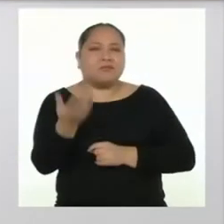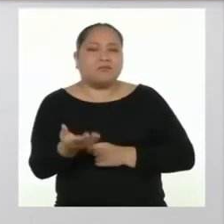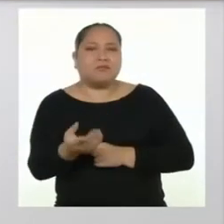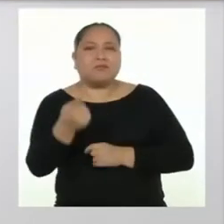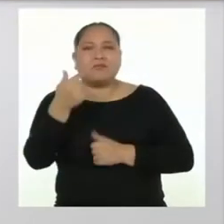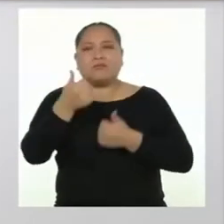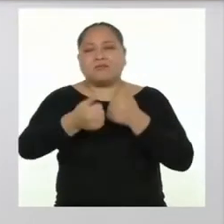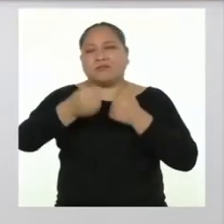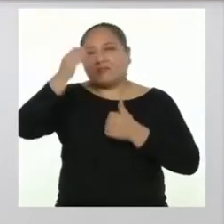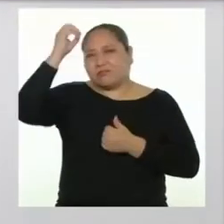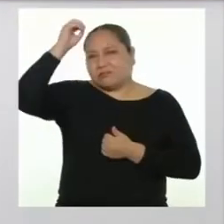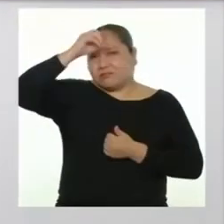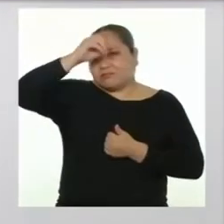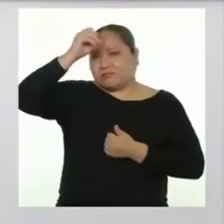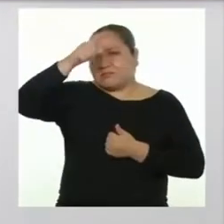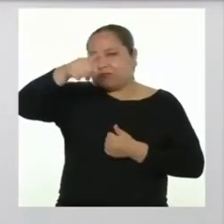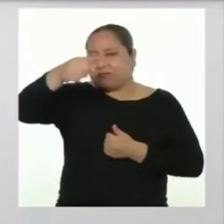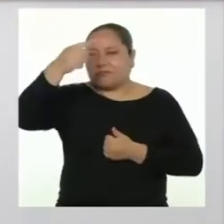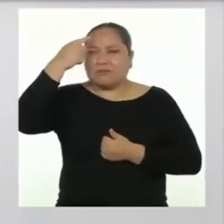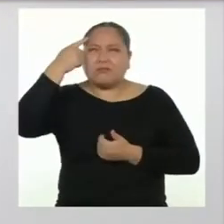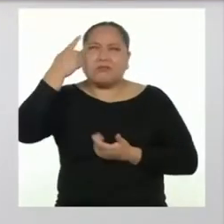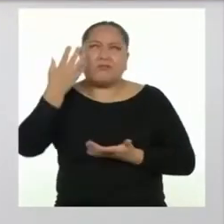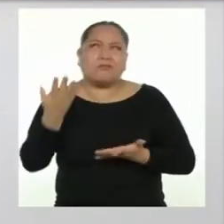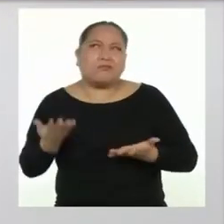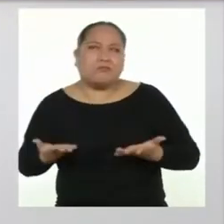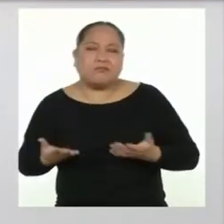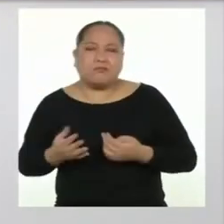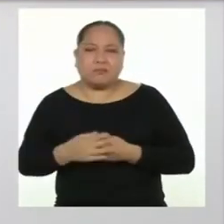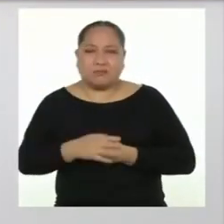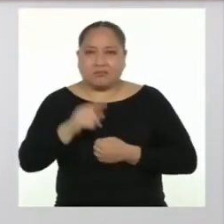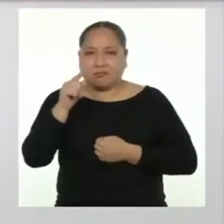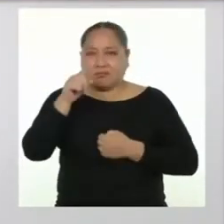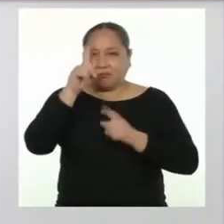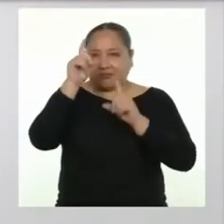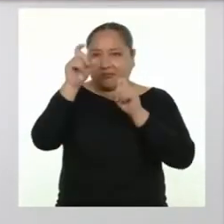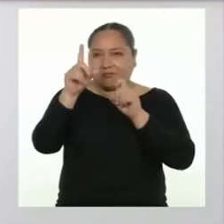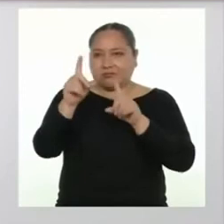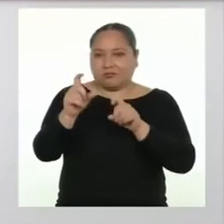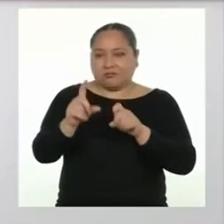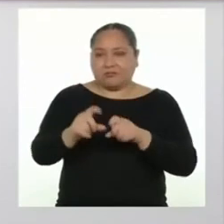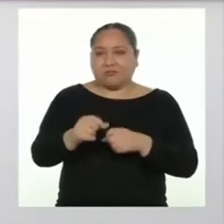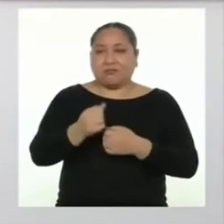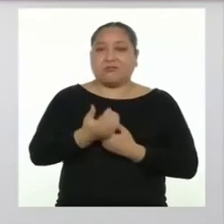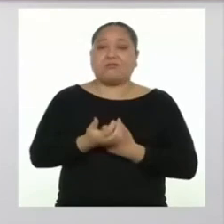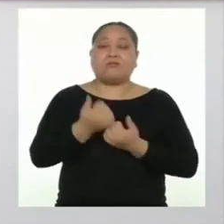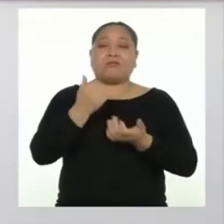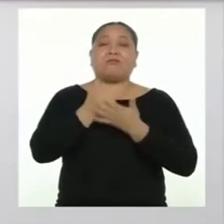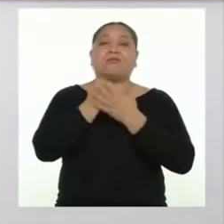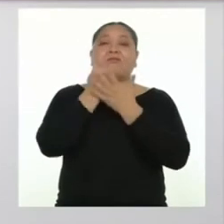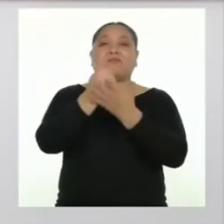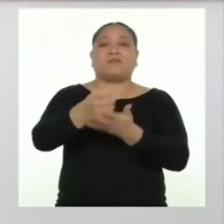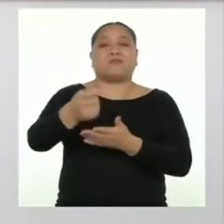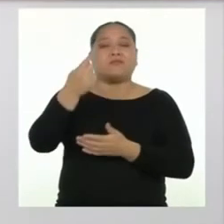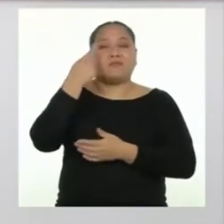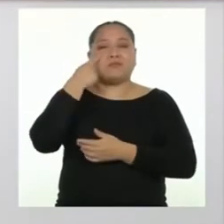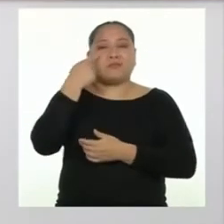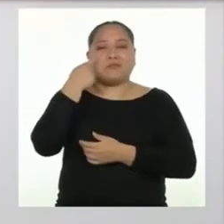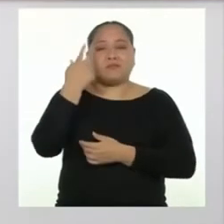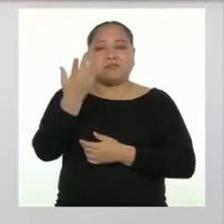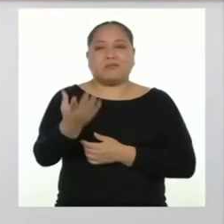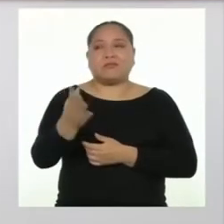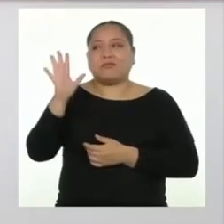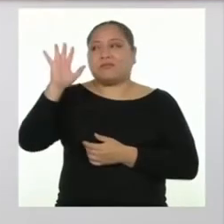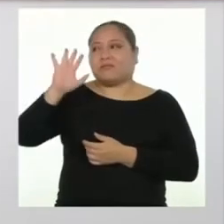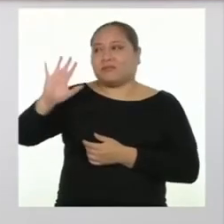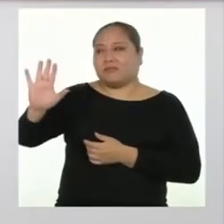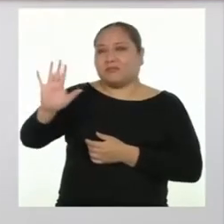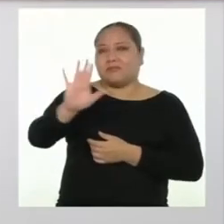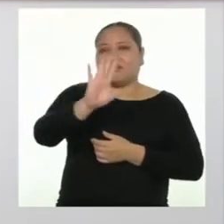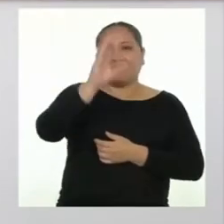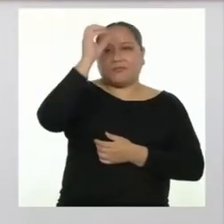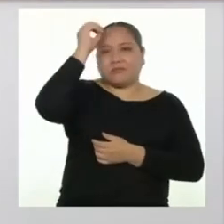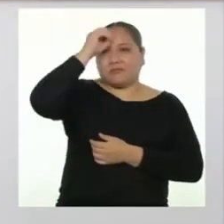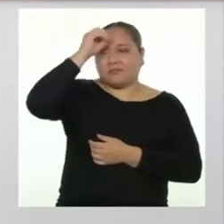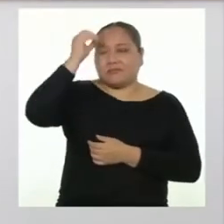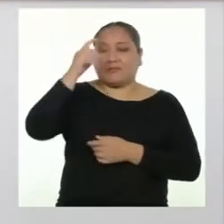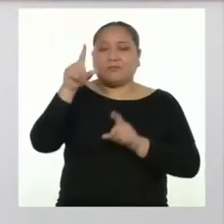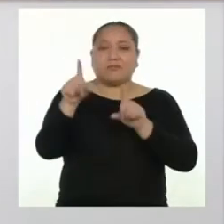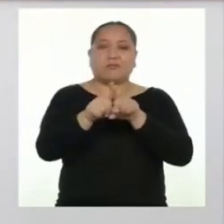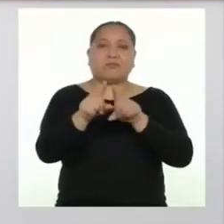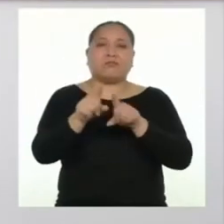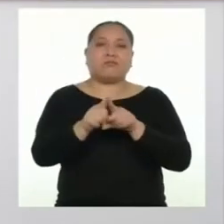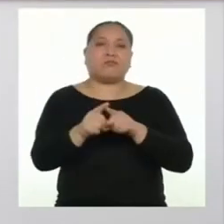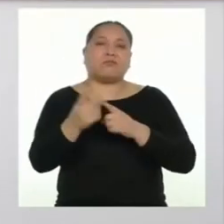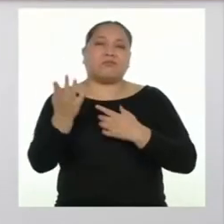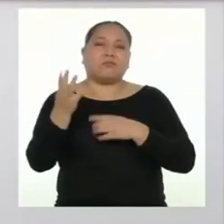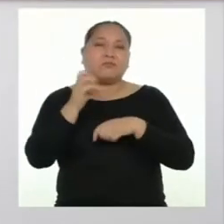parece? ¿Qué opinas? ¿Qué crees? Este tipo de interrogantes nos ayudarán a conocer sus opiniones.